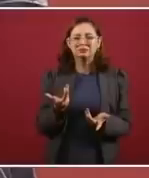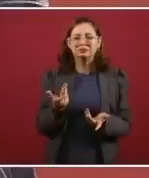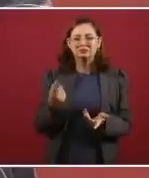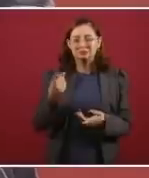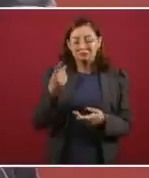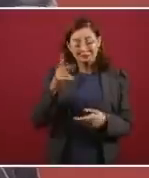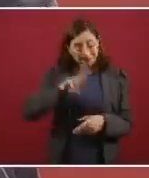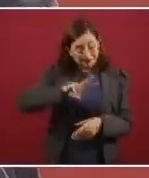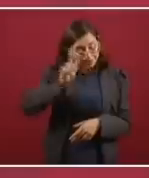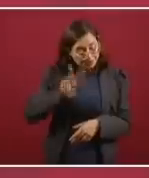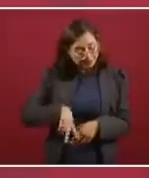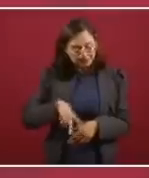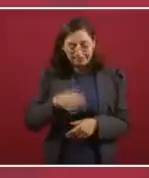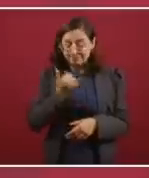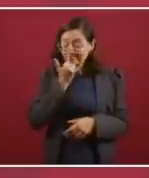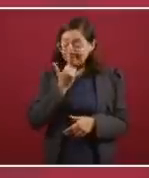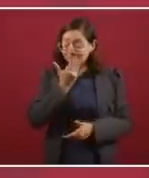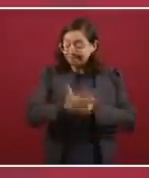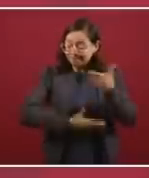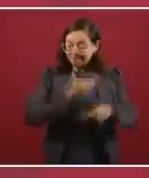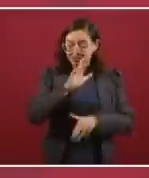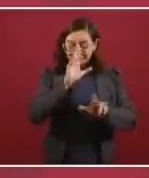con todo respeto,